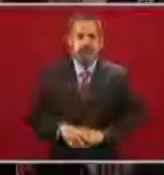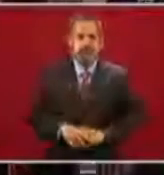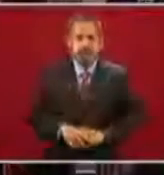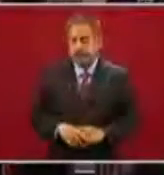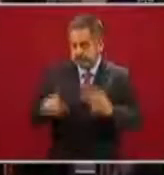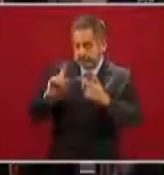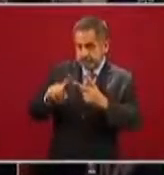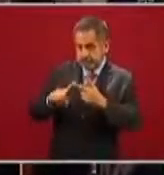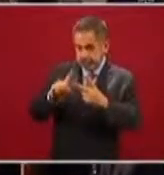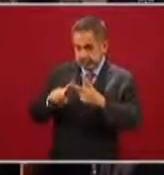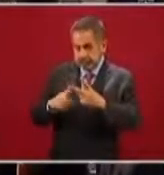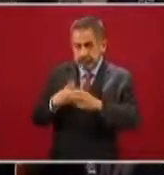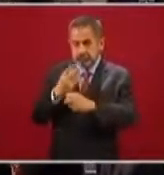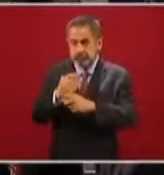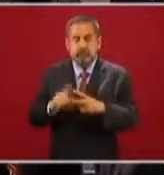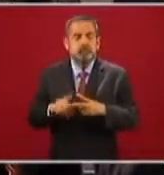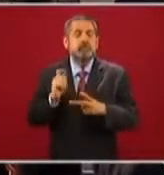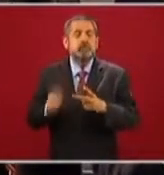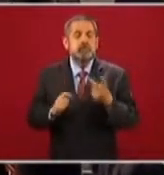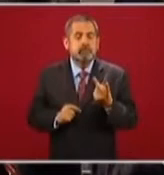segunda es la conexión